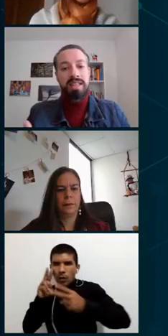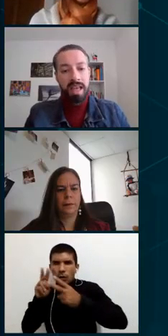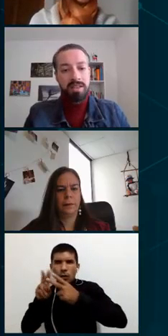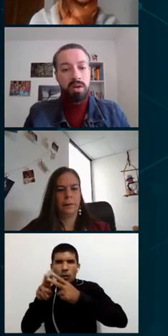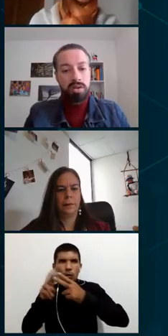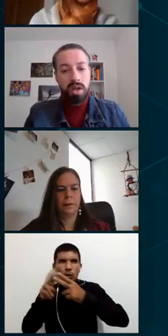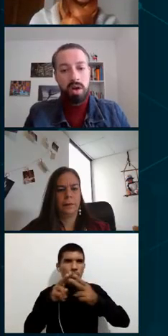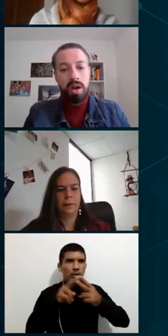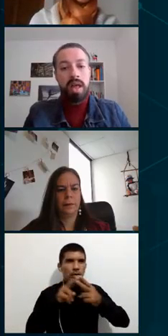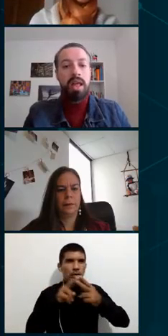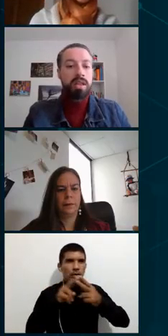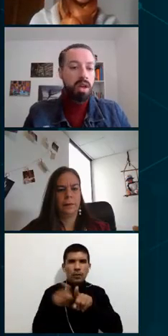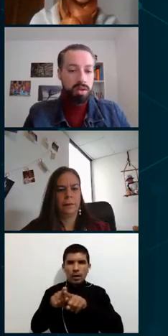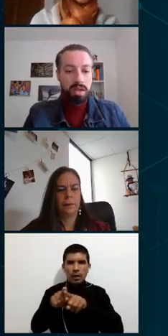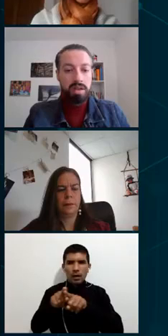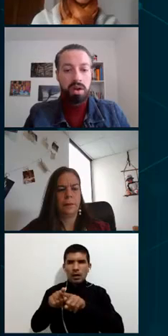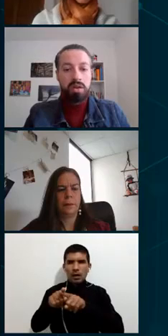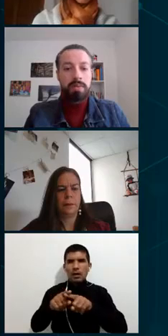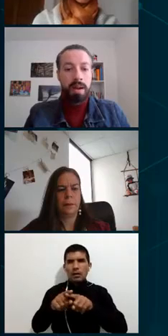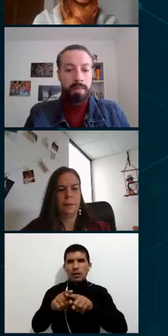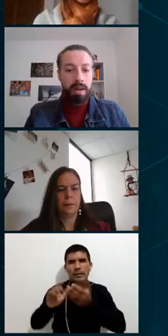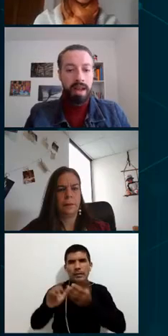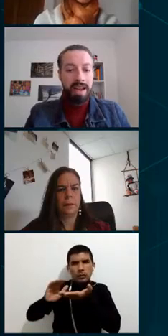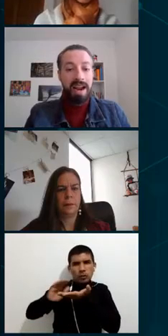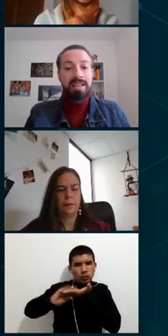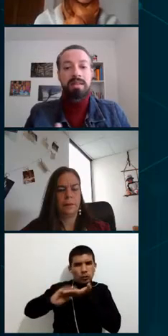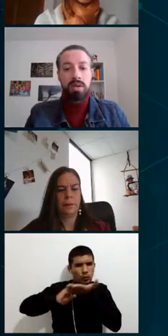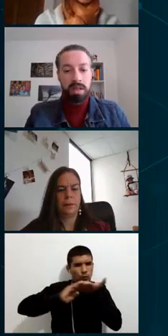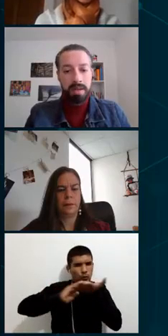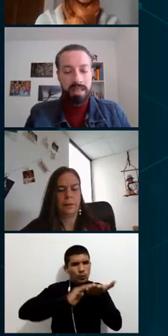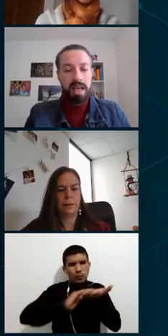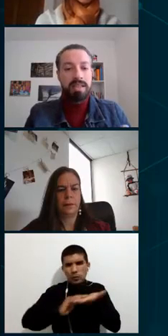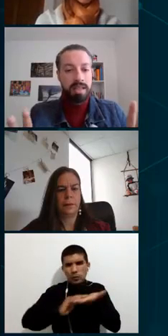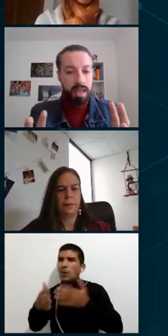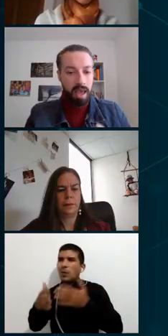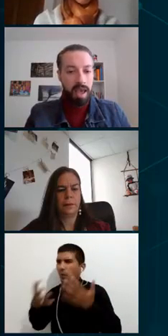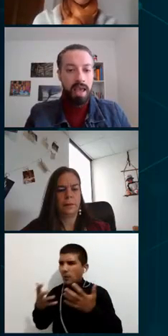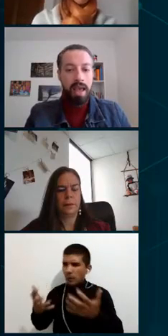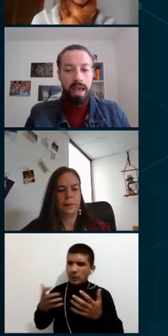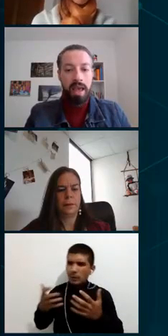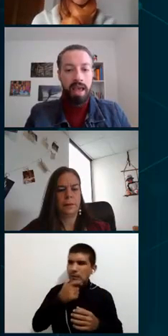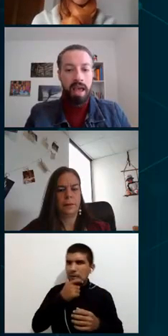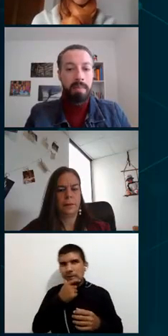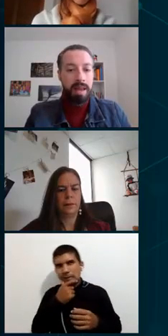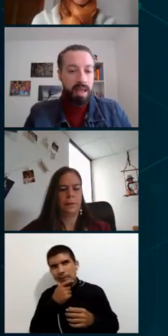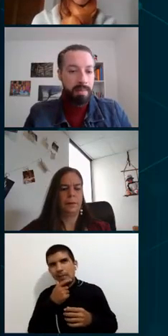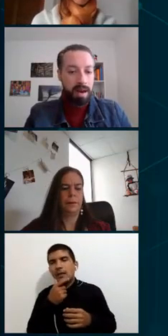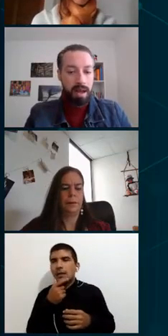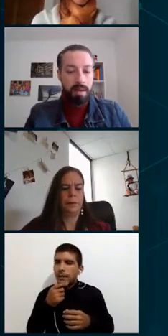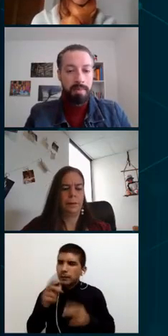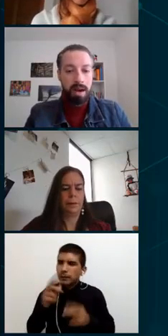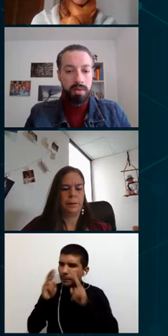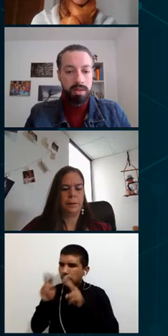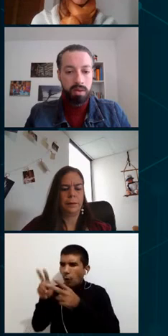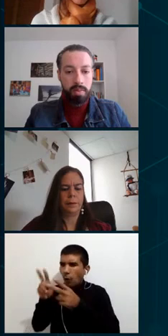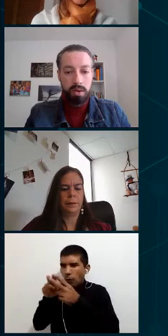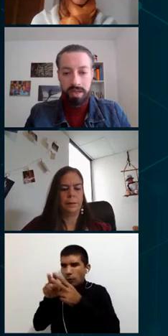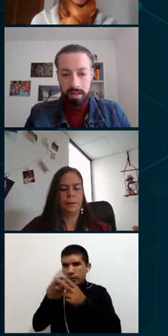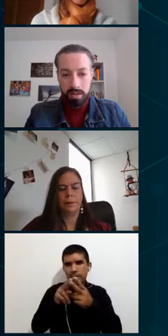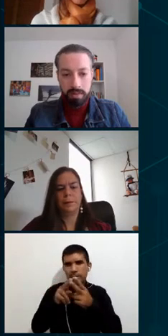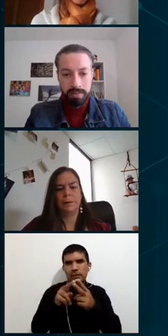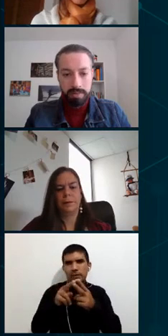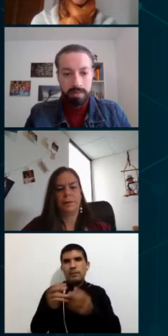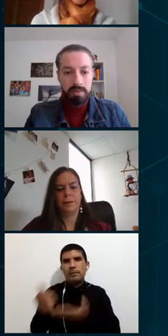nuestras opciones de solución de otros entornos para poder generar esas múltiples ideas que apliquen para